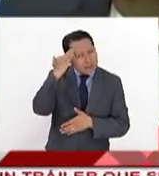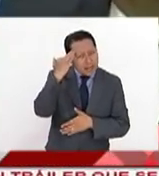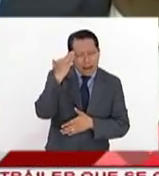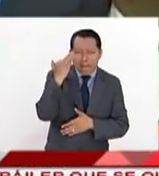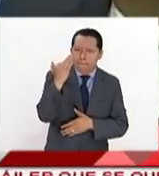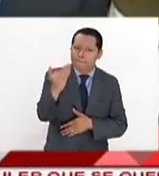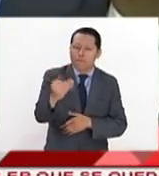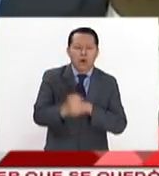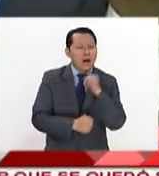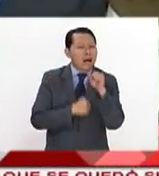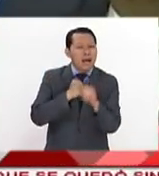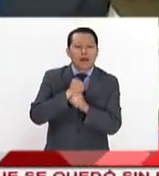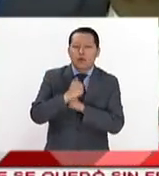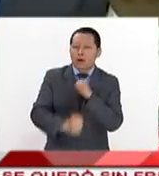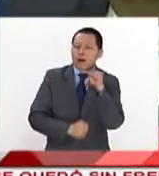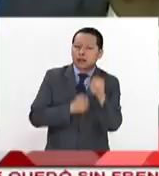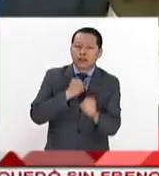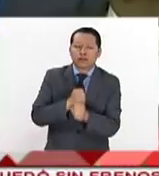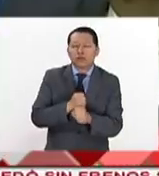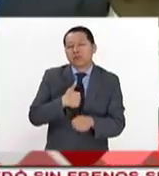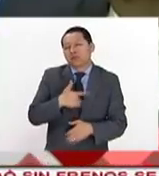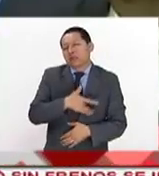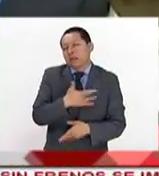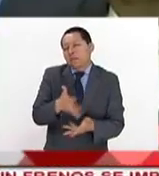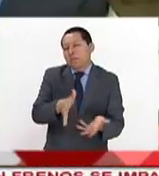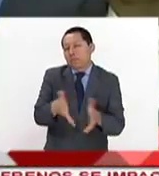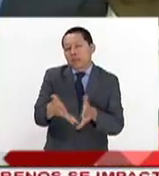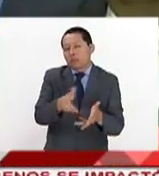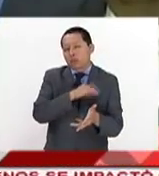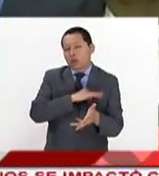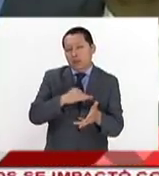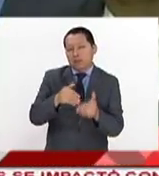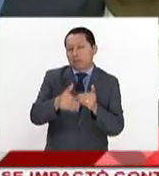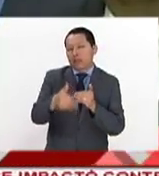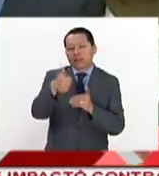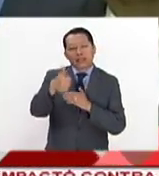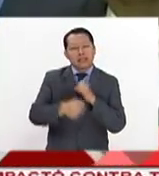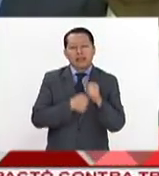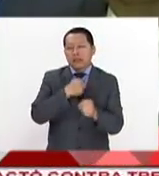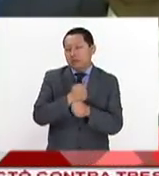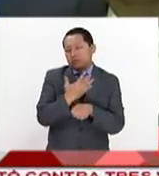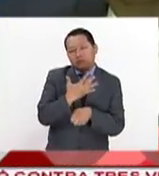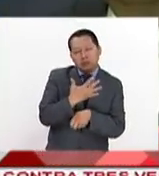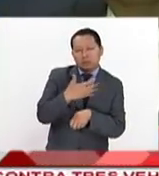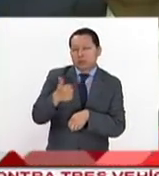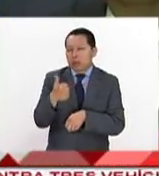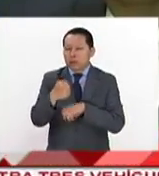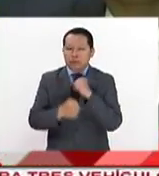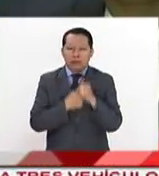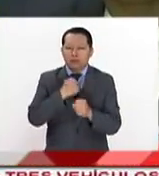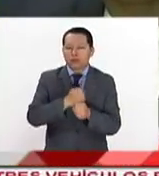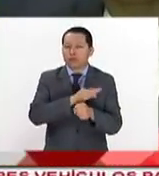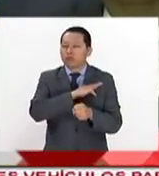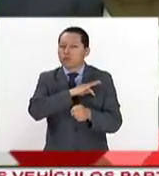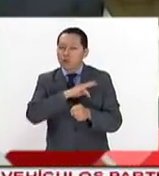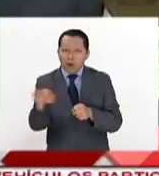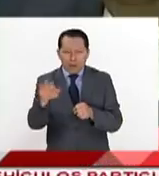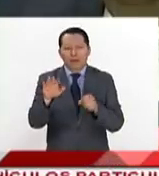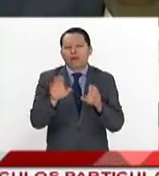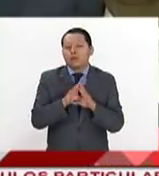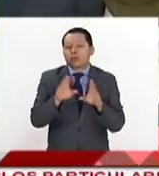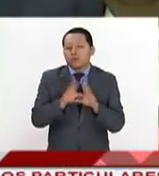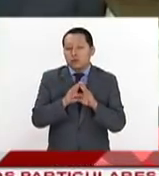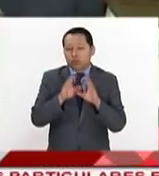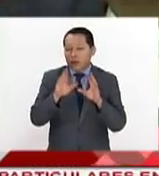cual se rebasarán, calculo yo, cuando menos 6 años, entre 5 y 6 años, para poder estar en una